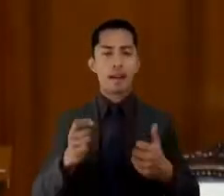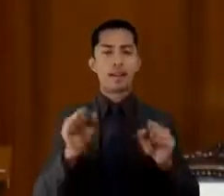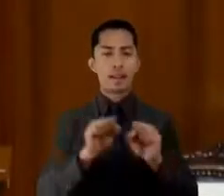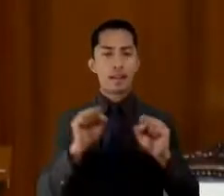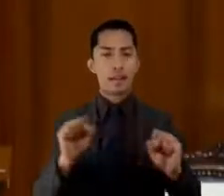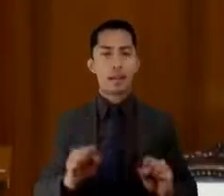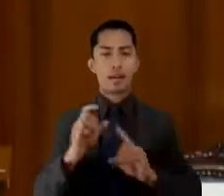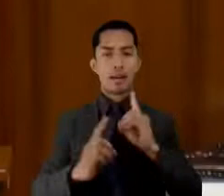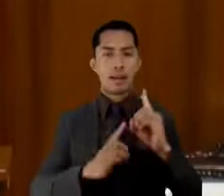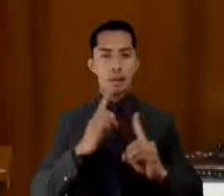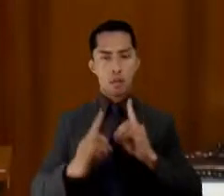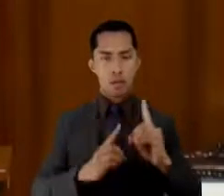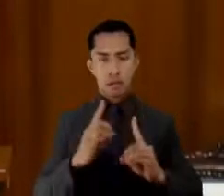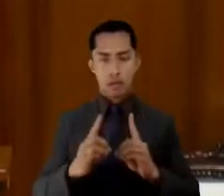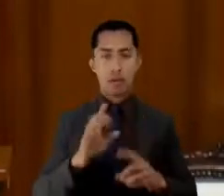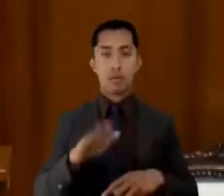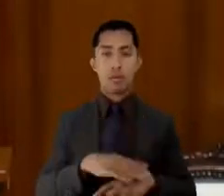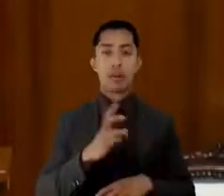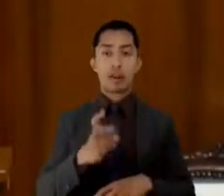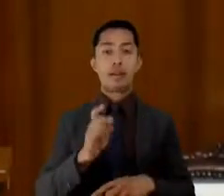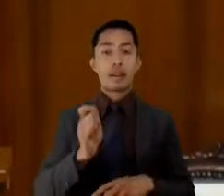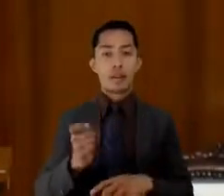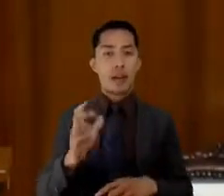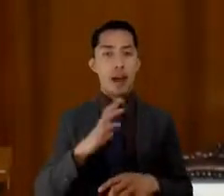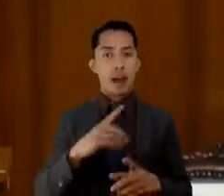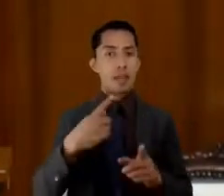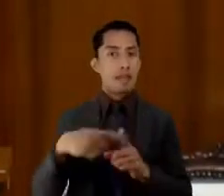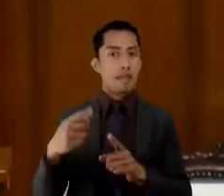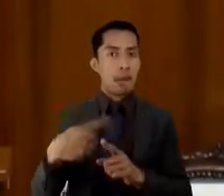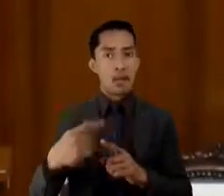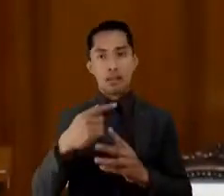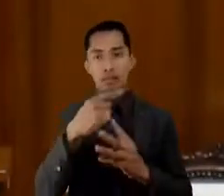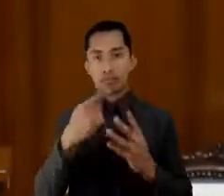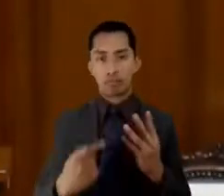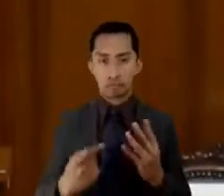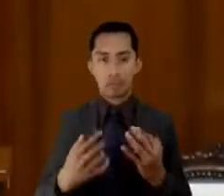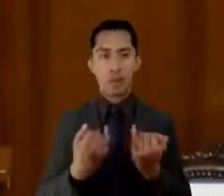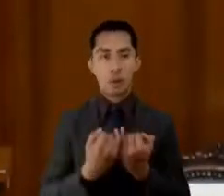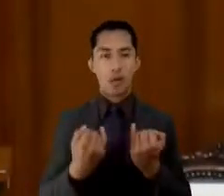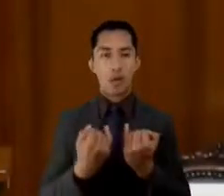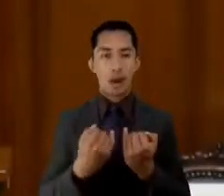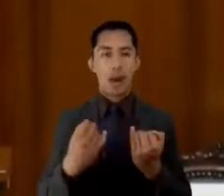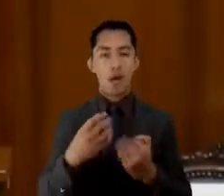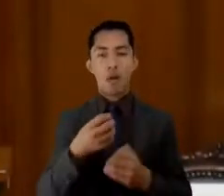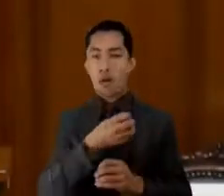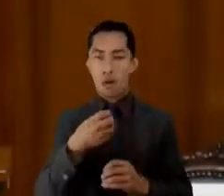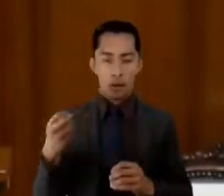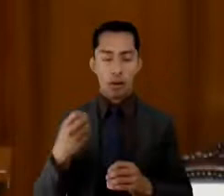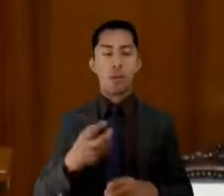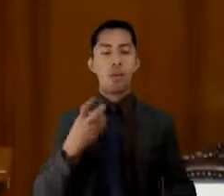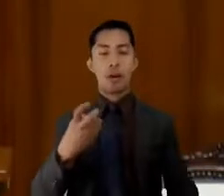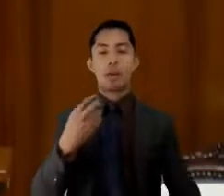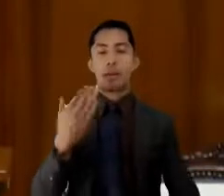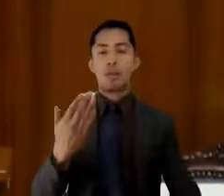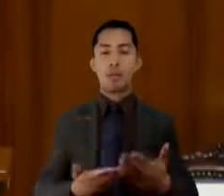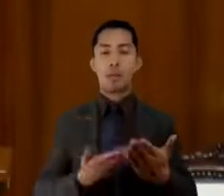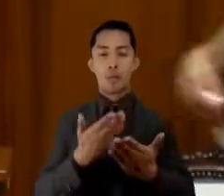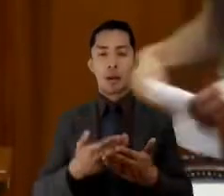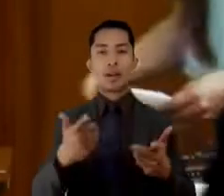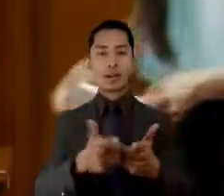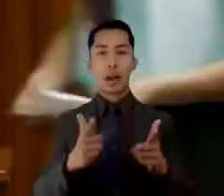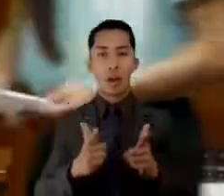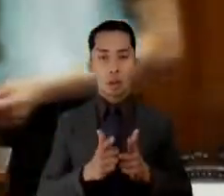deportivo, ya que este abarca elementos de distinta naturaleza y diversa estructura. Por ello, se plantea este trabajo